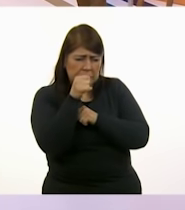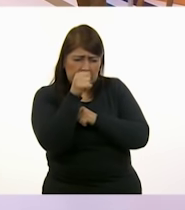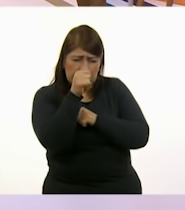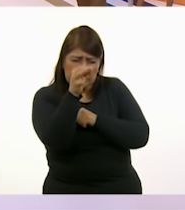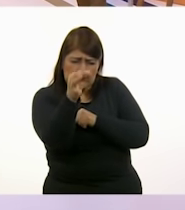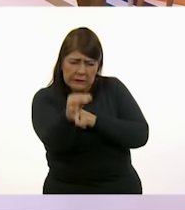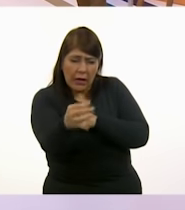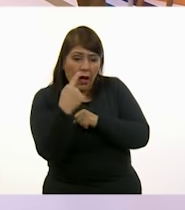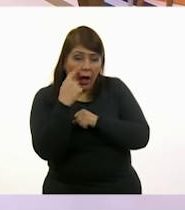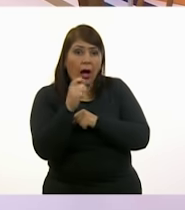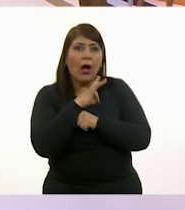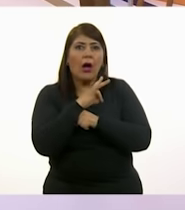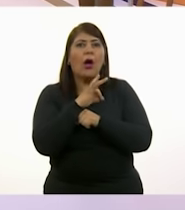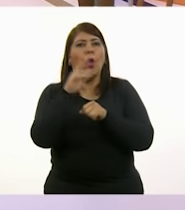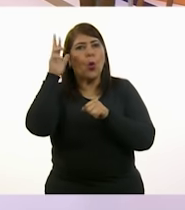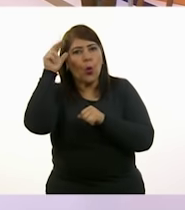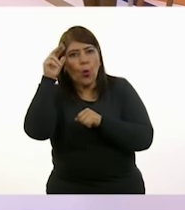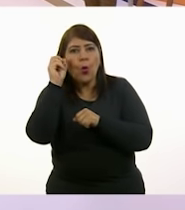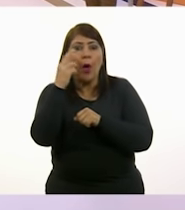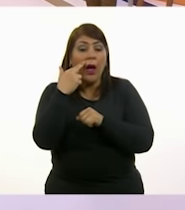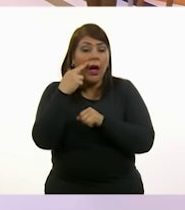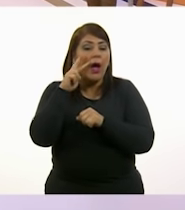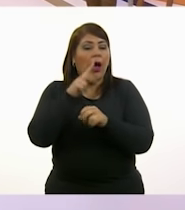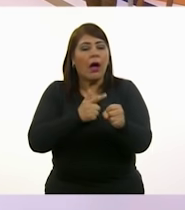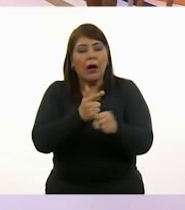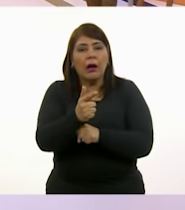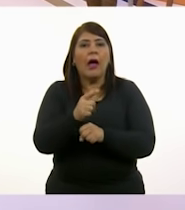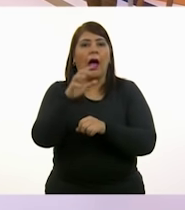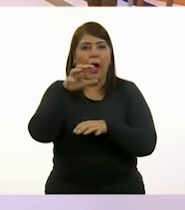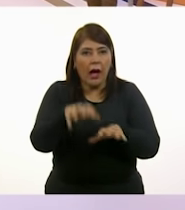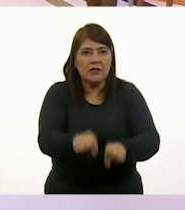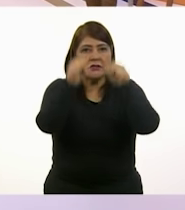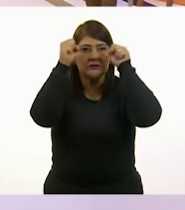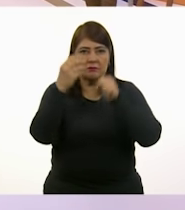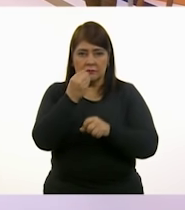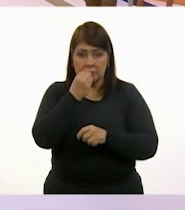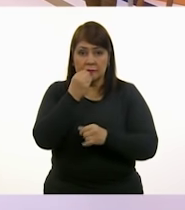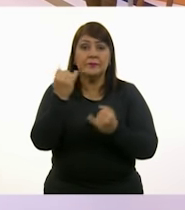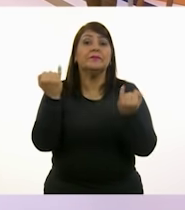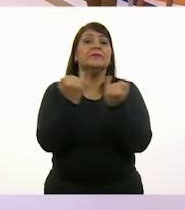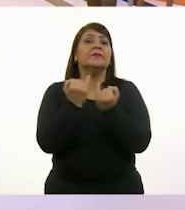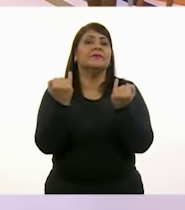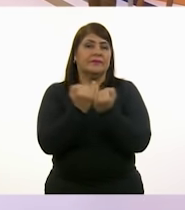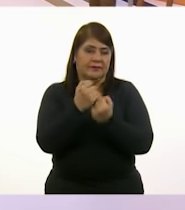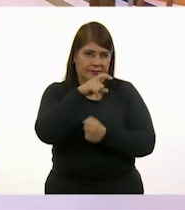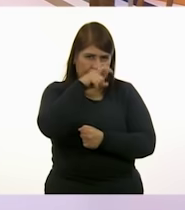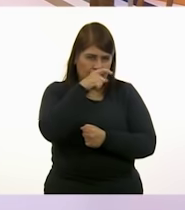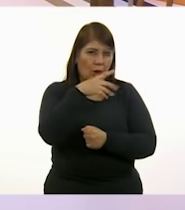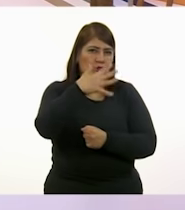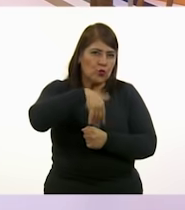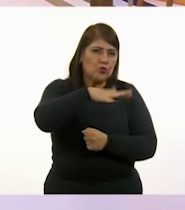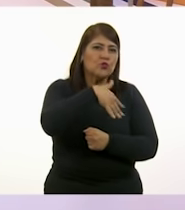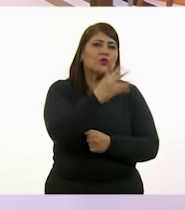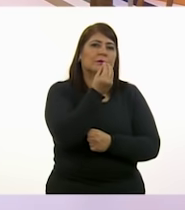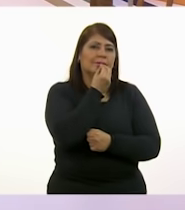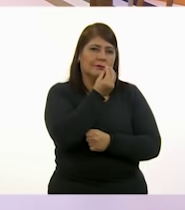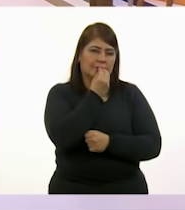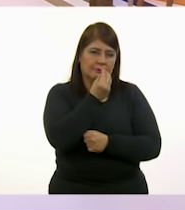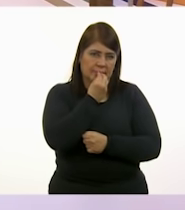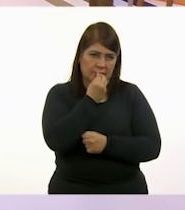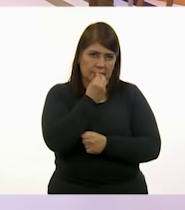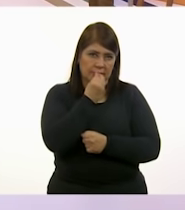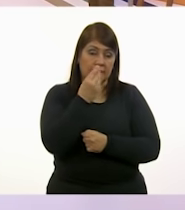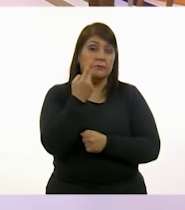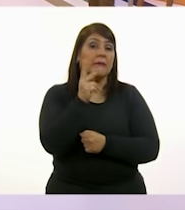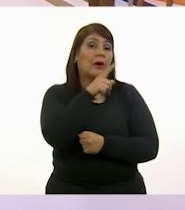ratón Y el águila, al igual que el leopardo y al igual que el rinoceronte, busca alimento Pero